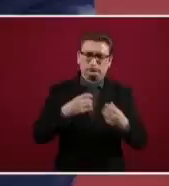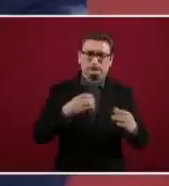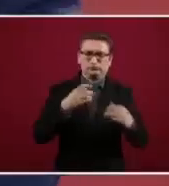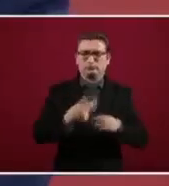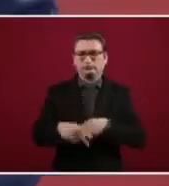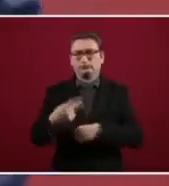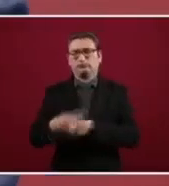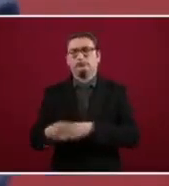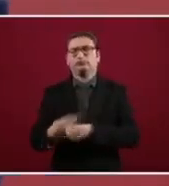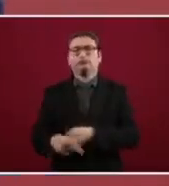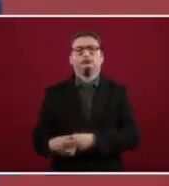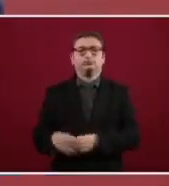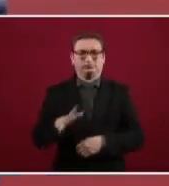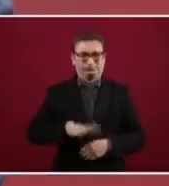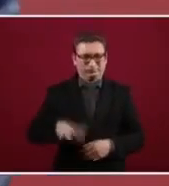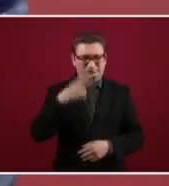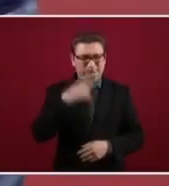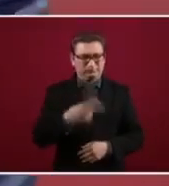dando